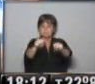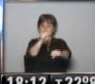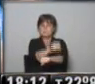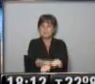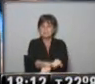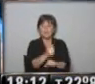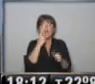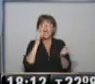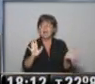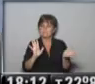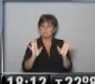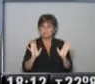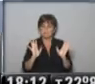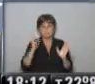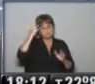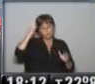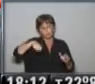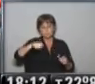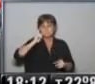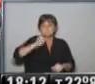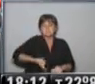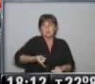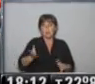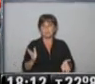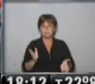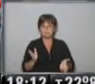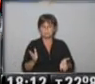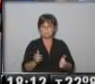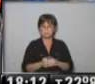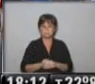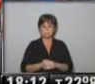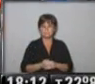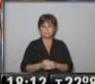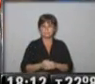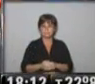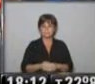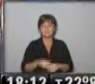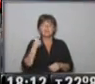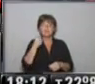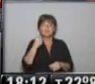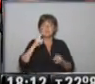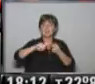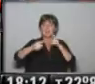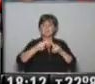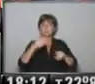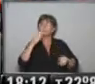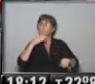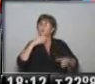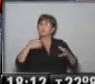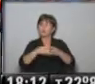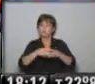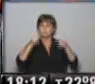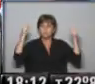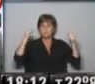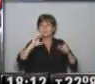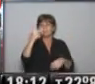tema que habría que preguntárselo a su señoría. Ale, ¿qué vínculo tiene Migliore con la barra de Boca? Estuvo